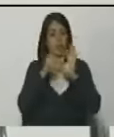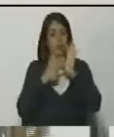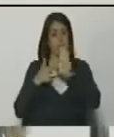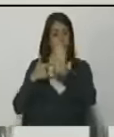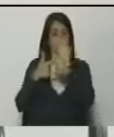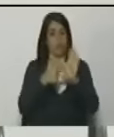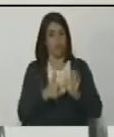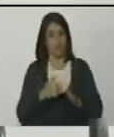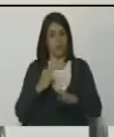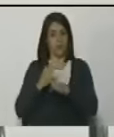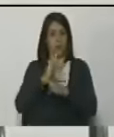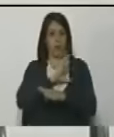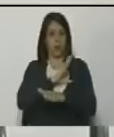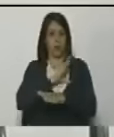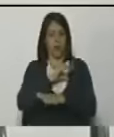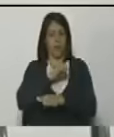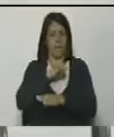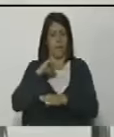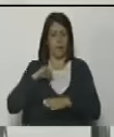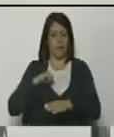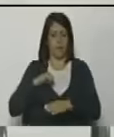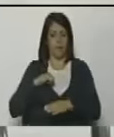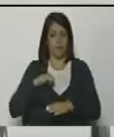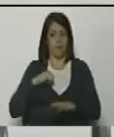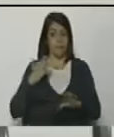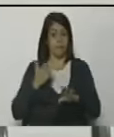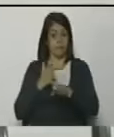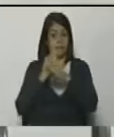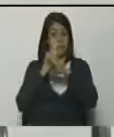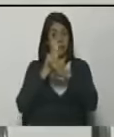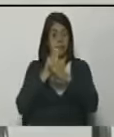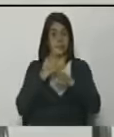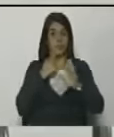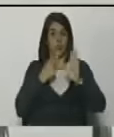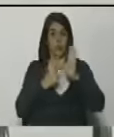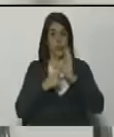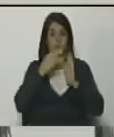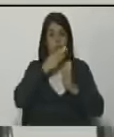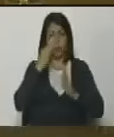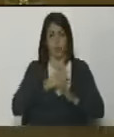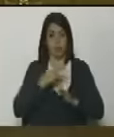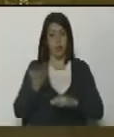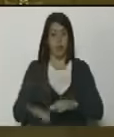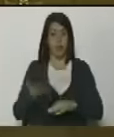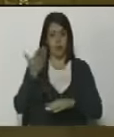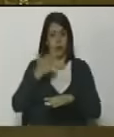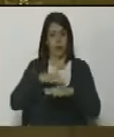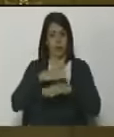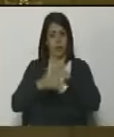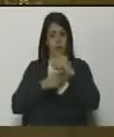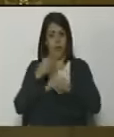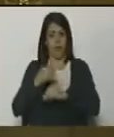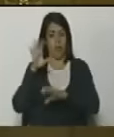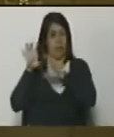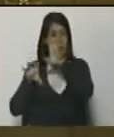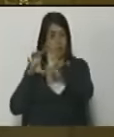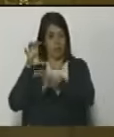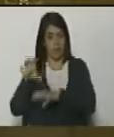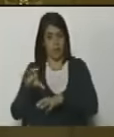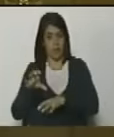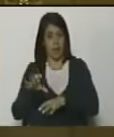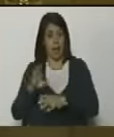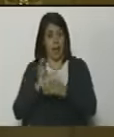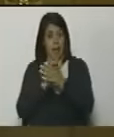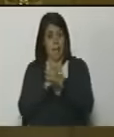su estatus de propiedad privada, y eso impide una aplicación real y relevante hacia los animales.